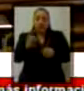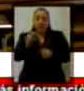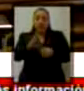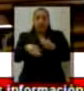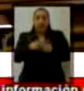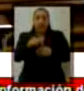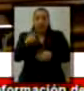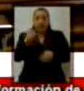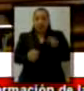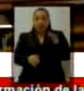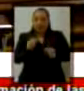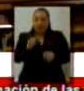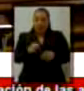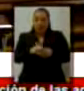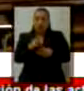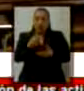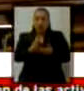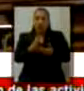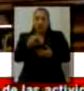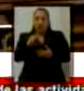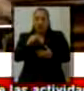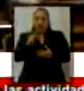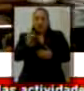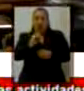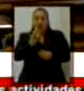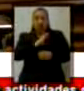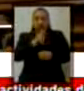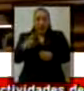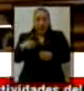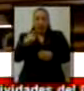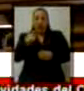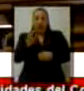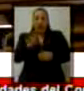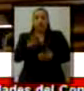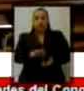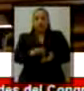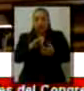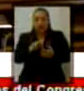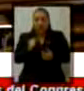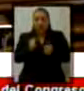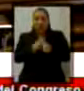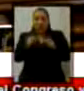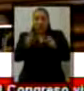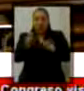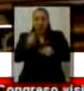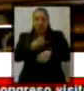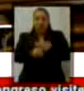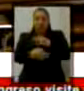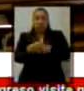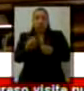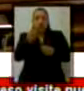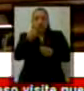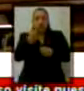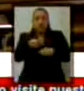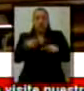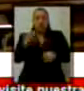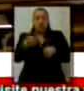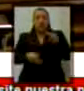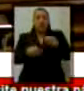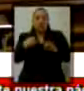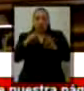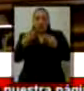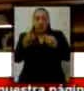juzgados en Lima Norte o el Callao, están subespecializados. Al contrario, muchos de ellos, juzgados de familia, como el